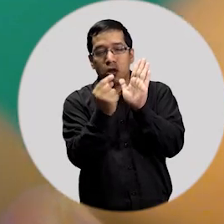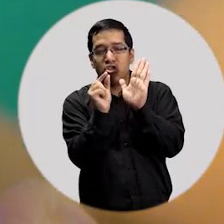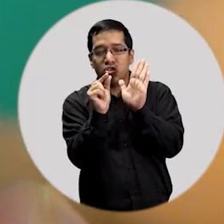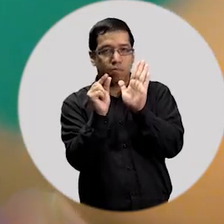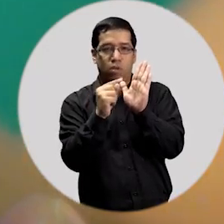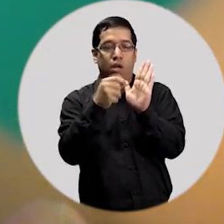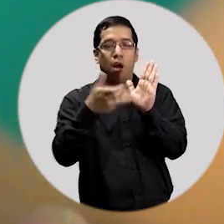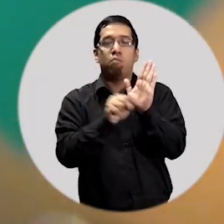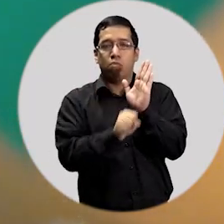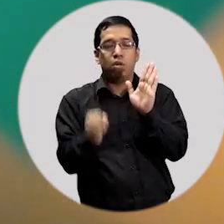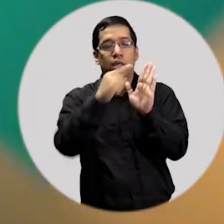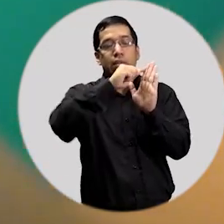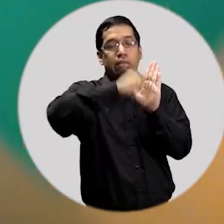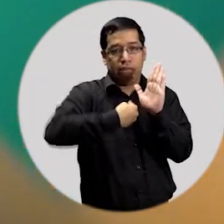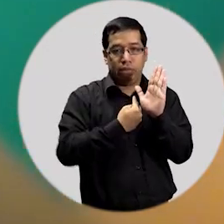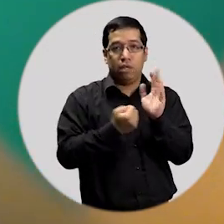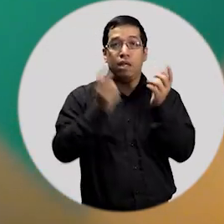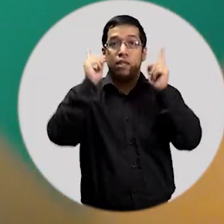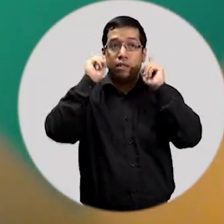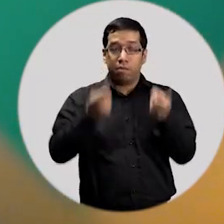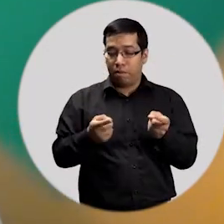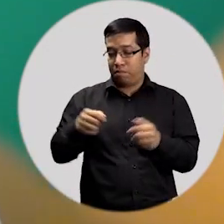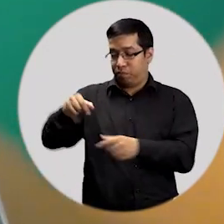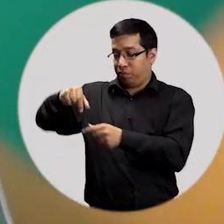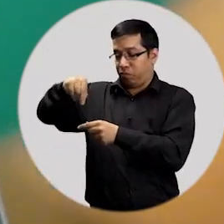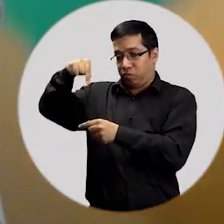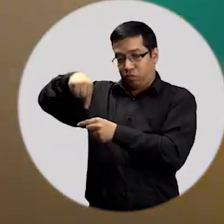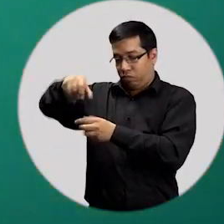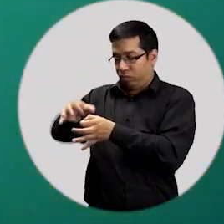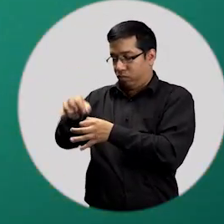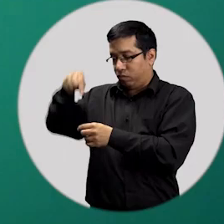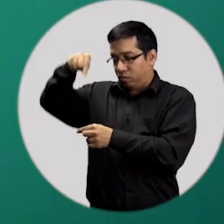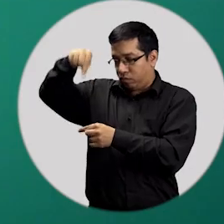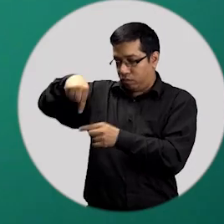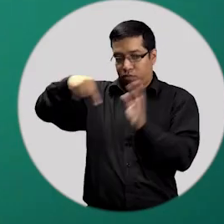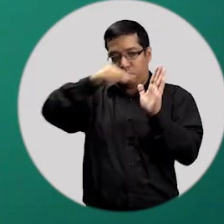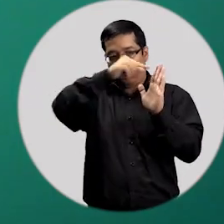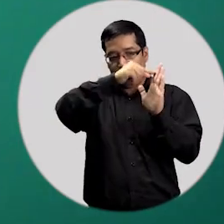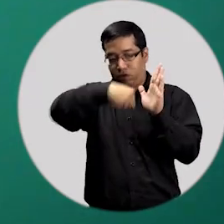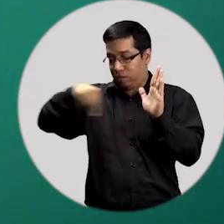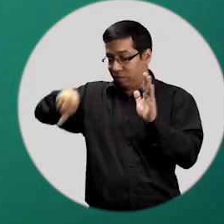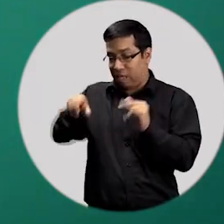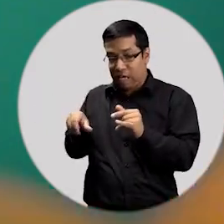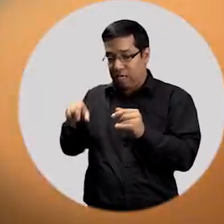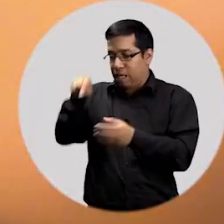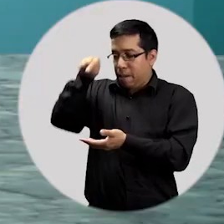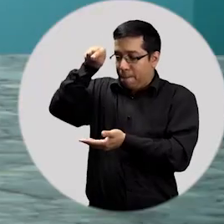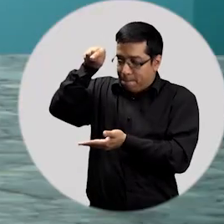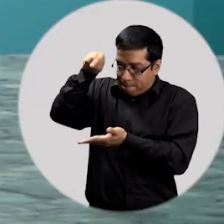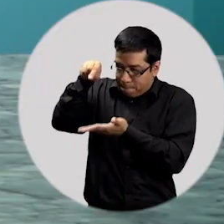lleva al horno. Van a decir, vidrio al horno, vidrio al horno, no se